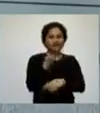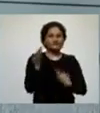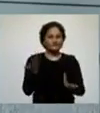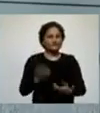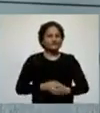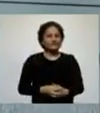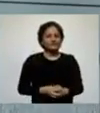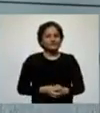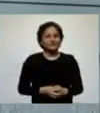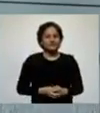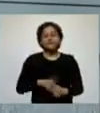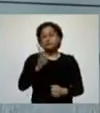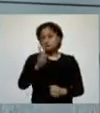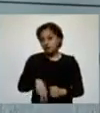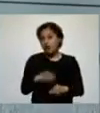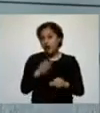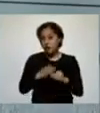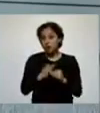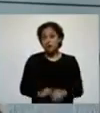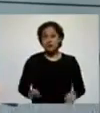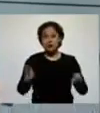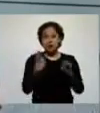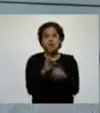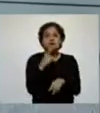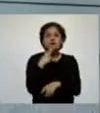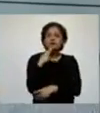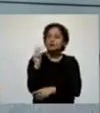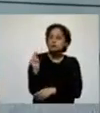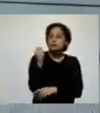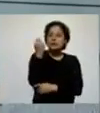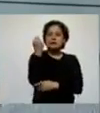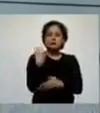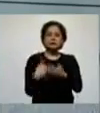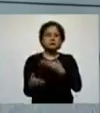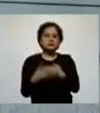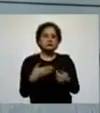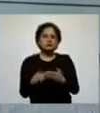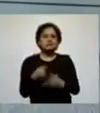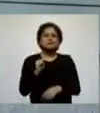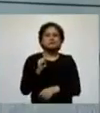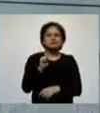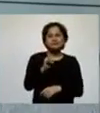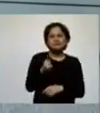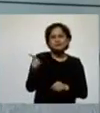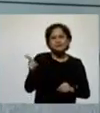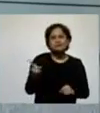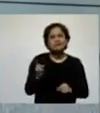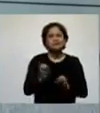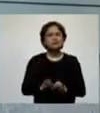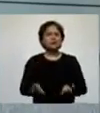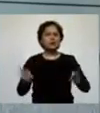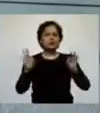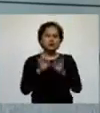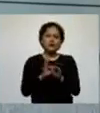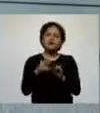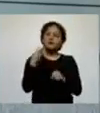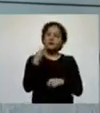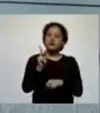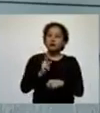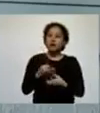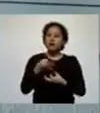esta época o en esta era digital no nos dejemos sumir tanto por esta parte. Claro que es muy buena, pero también